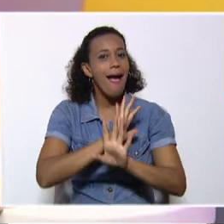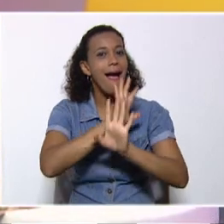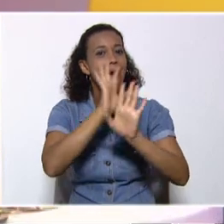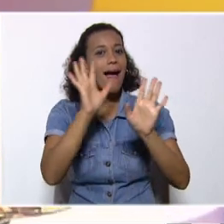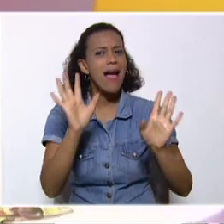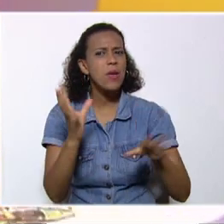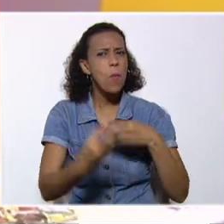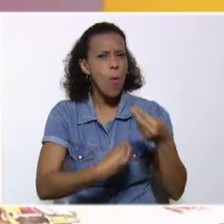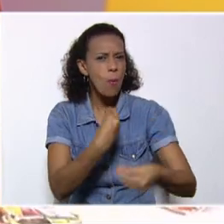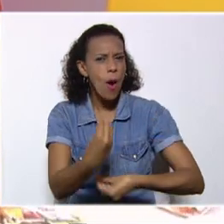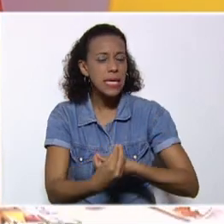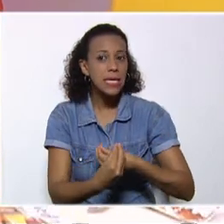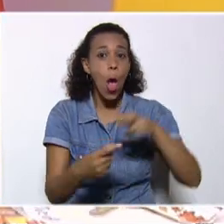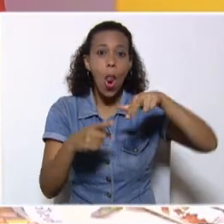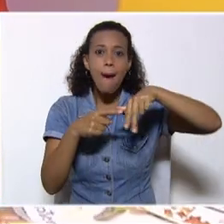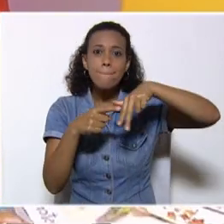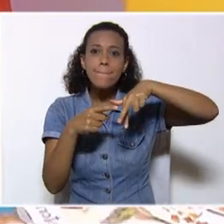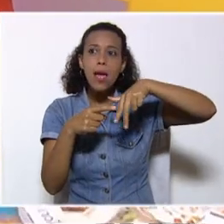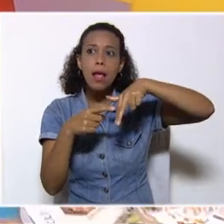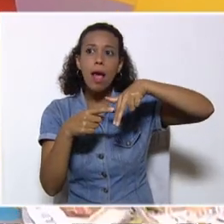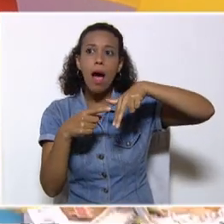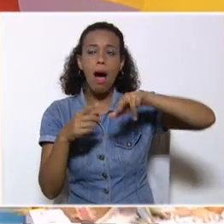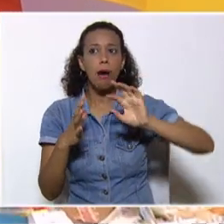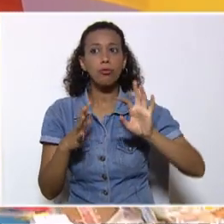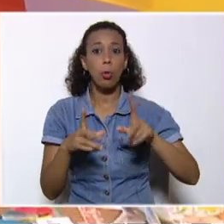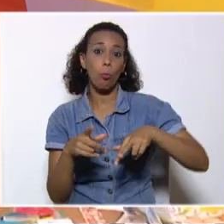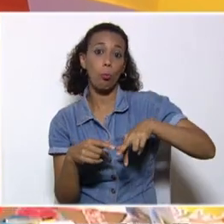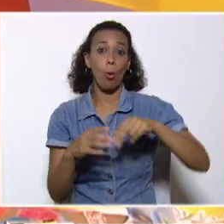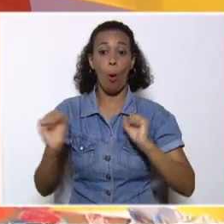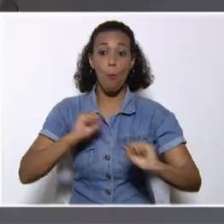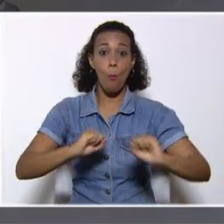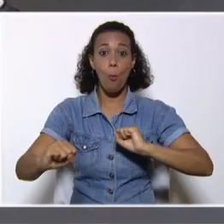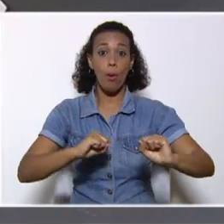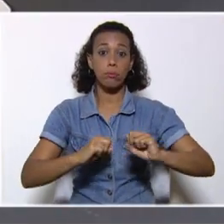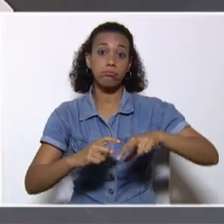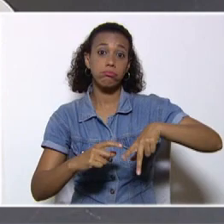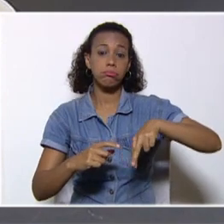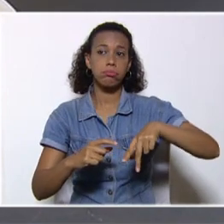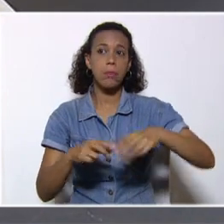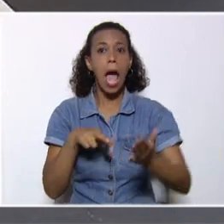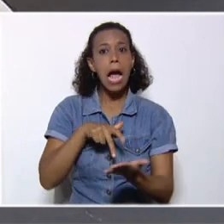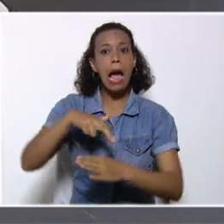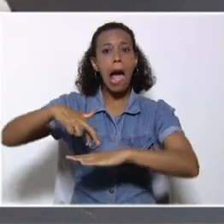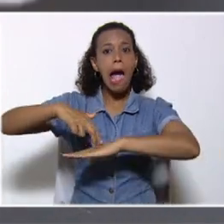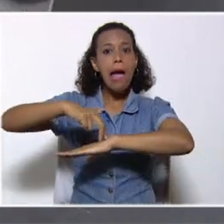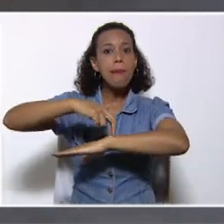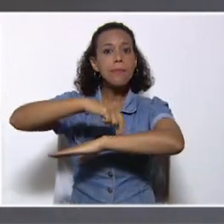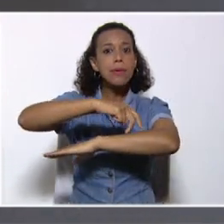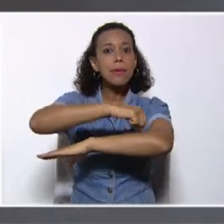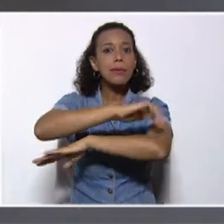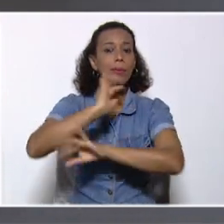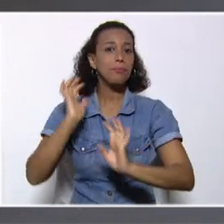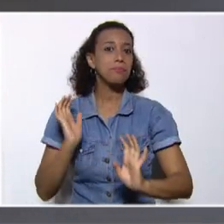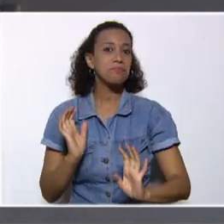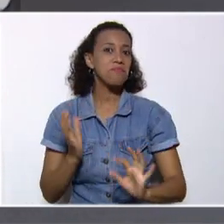¿Y qué podemos hacer con las piernas? Ah, las puedo mover. ¿Y qué más? Camino,